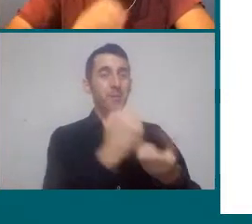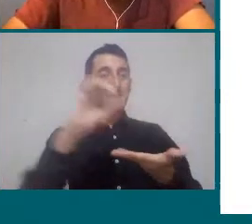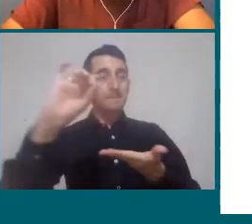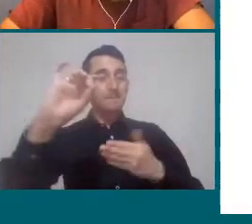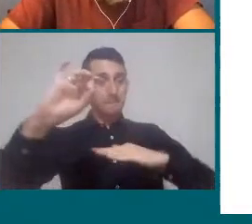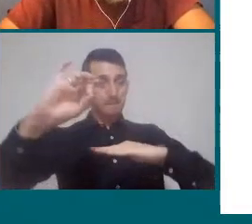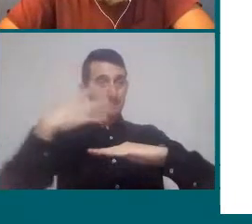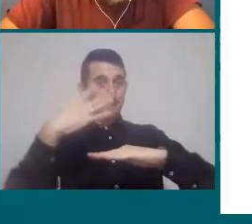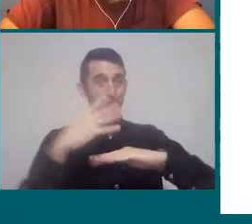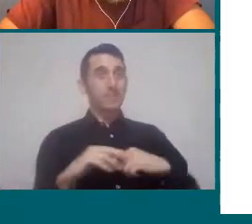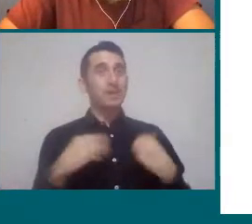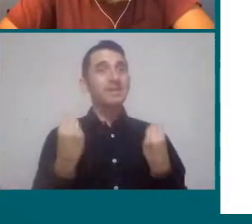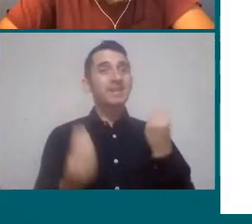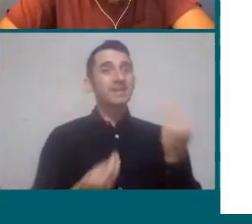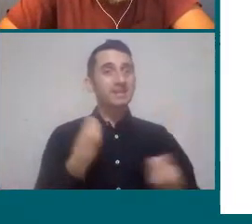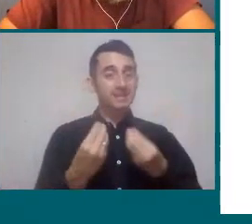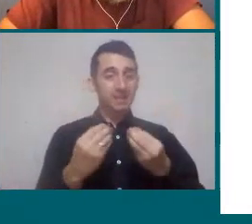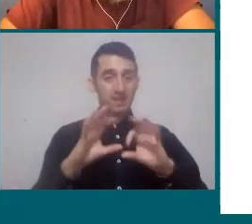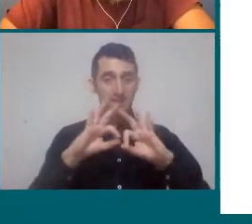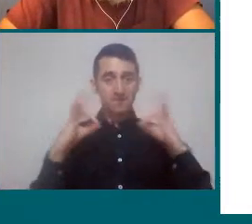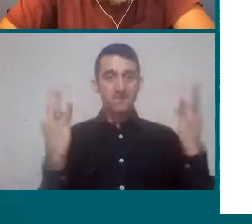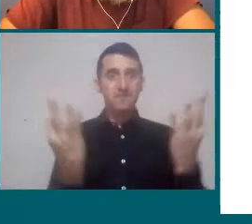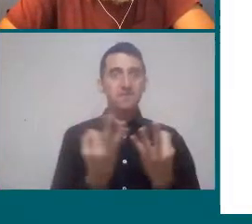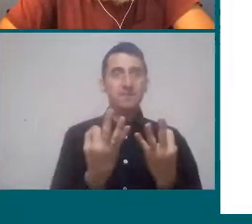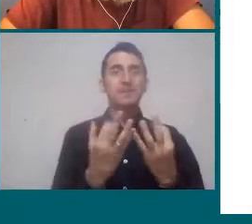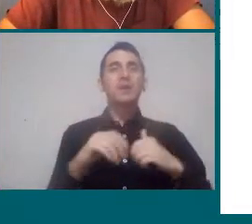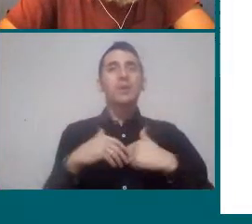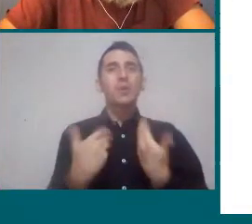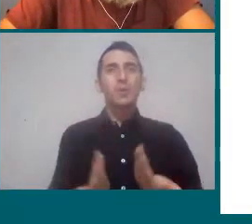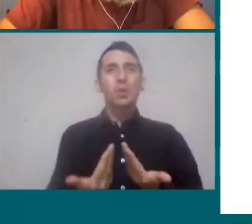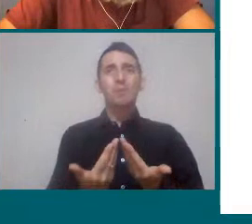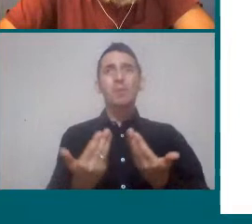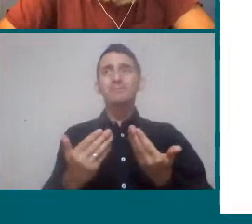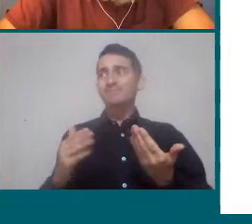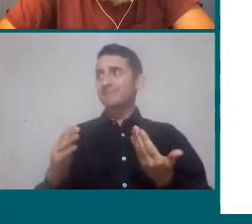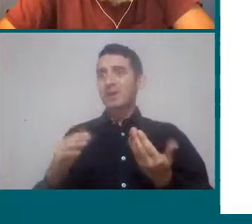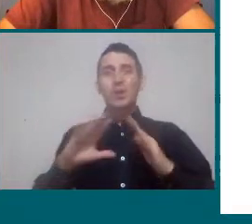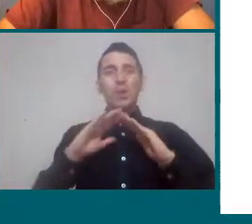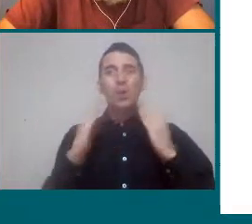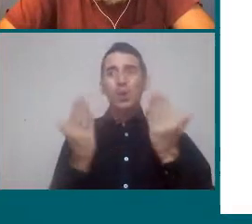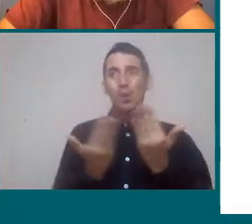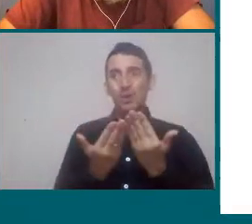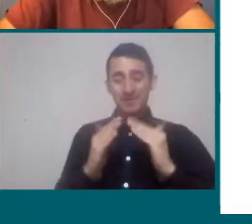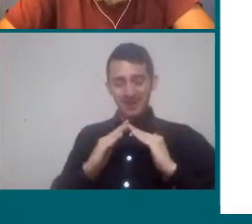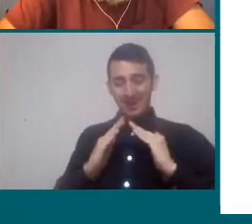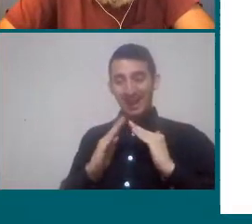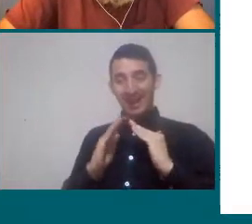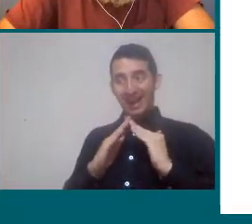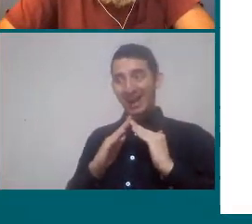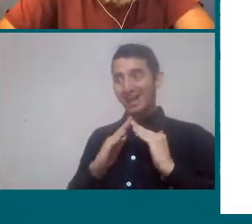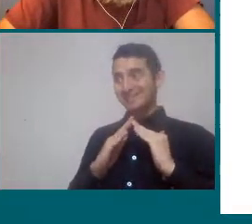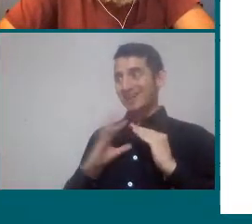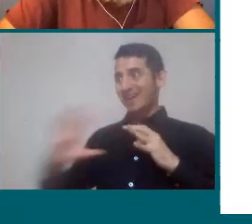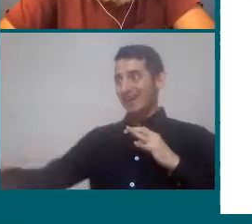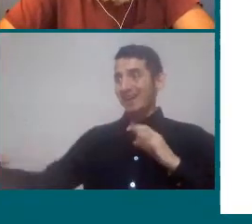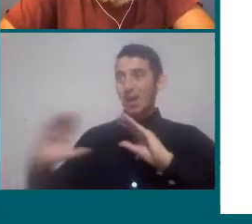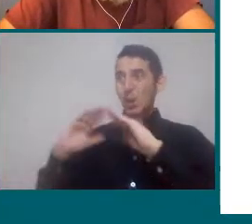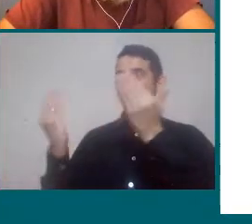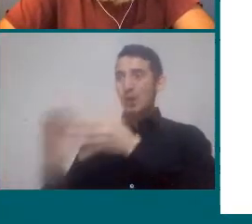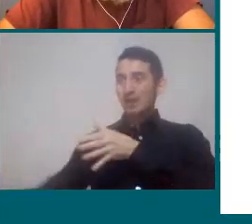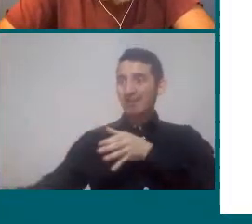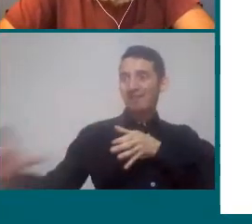de alguna manera lo que ha hecho es que las familias tengan que abrir la casa a sus colegios, ¿no? Y la mayor parte de los docentes, como tú bien